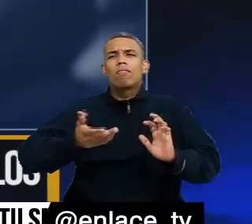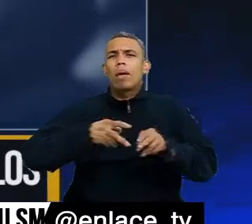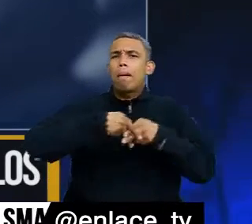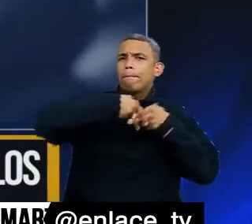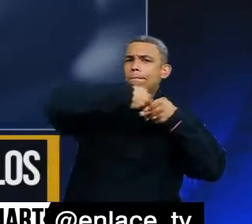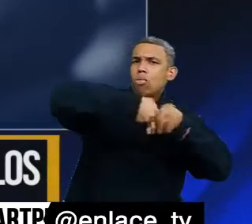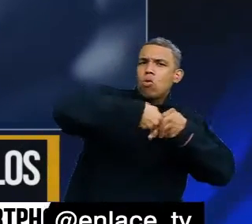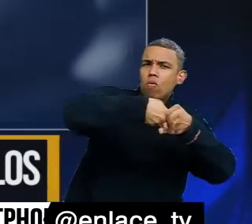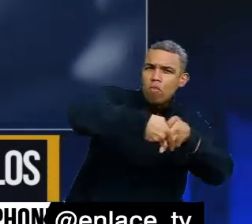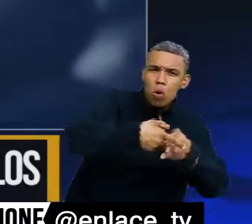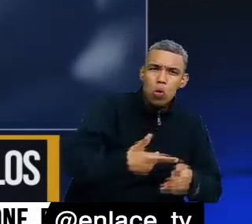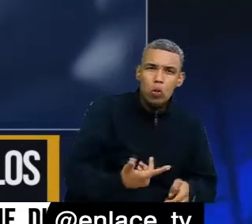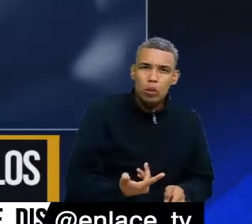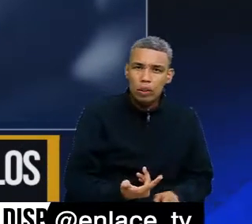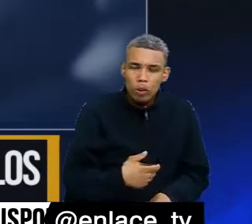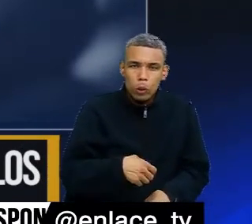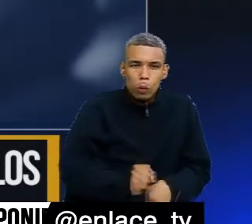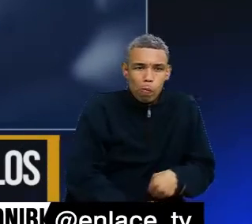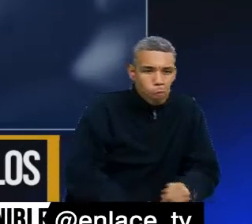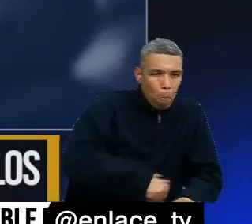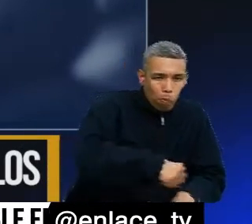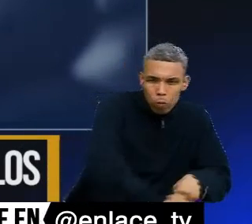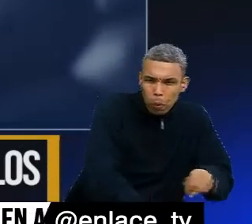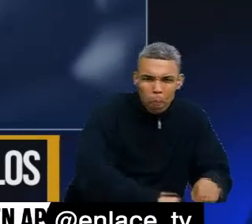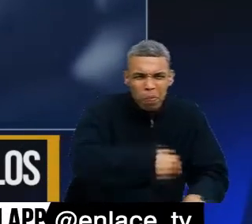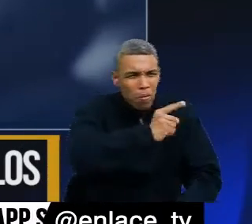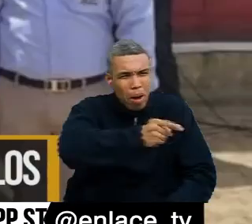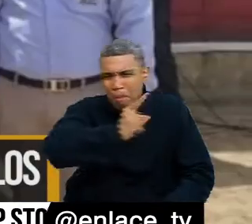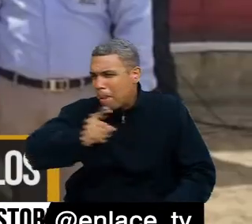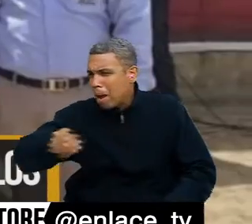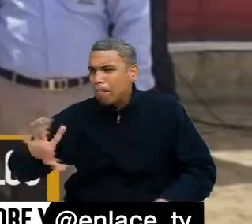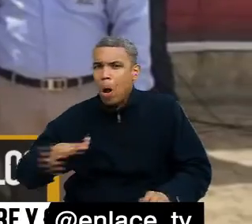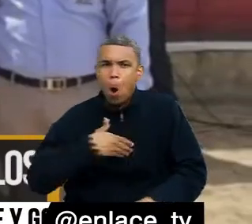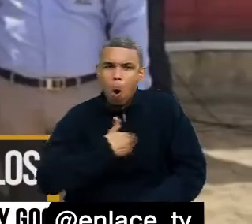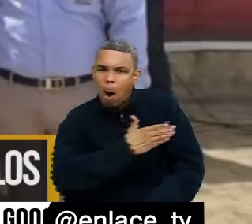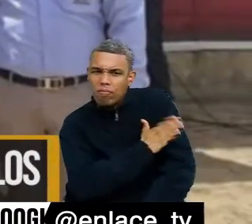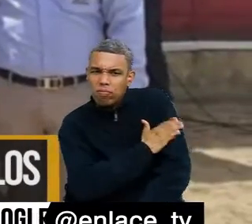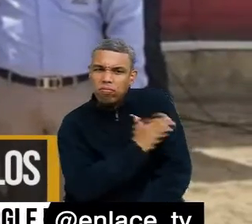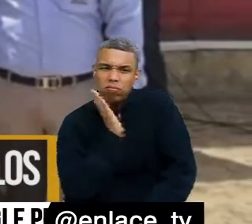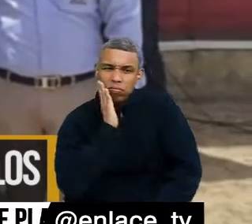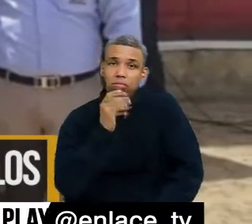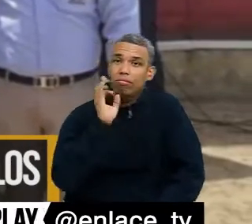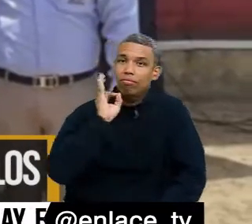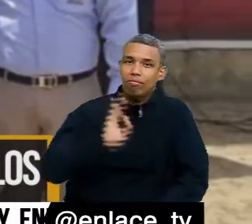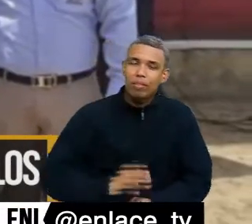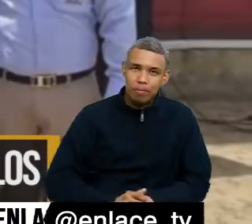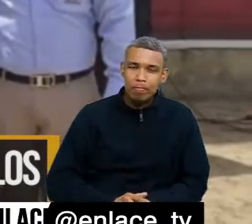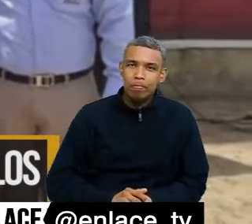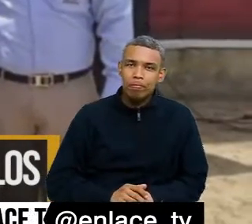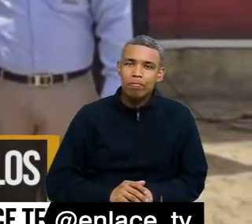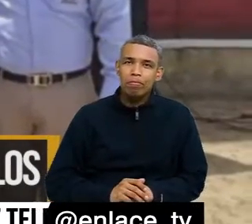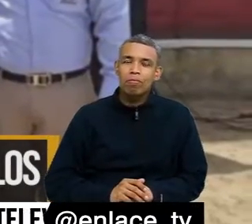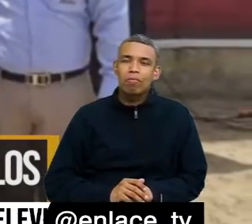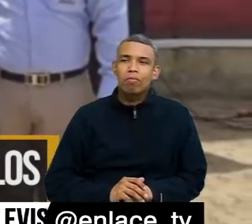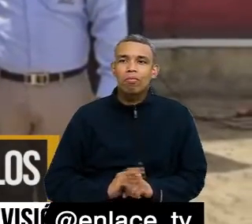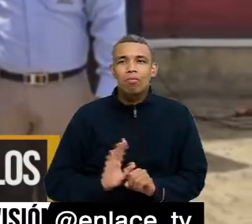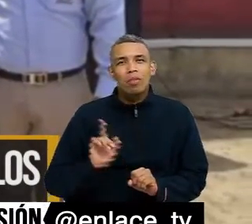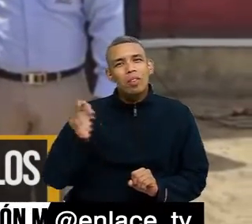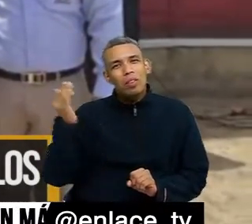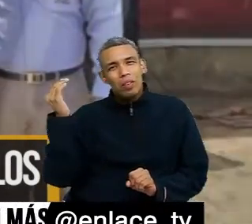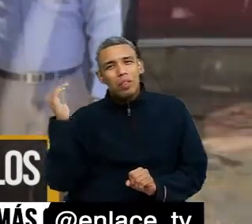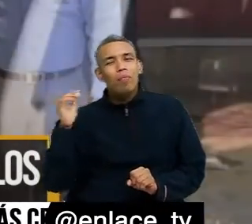ejemplares allí en ese municipio donde se reactivó la feria después de 3 años de ausencia. El pasado 25 de mayo en la capital del país recibió el título de parte